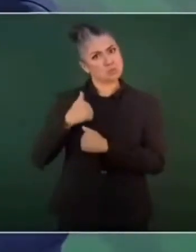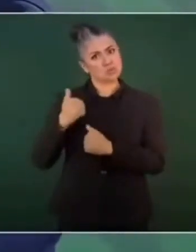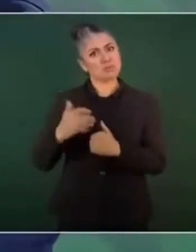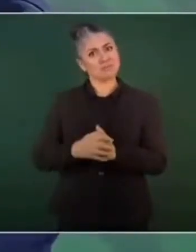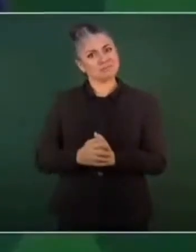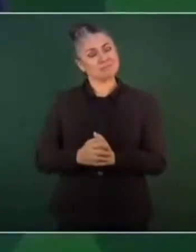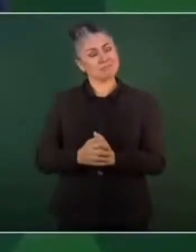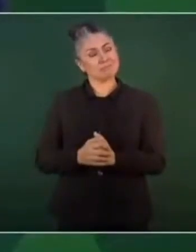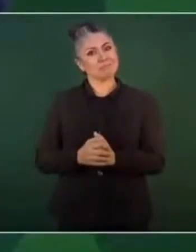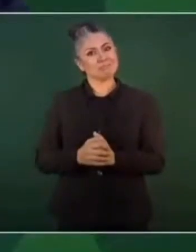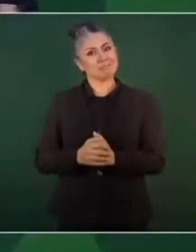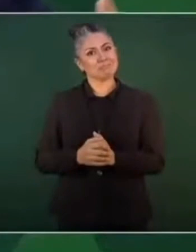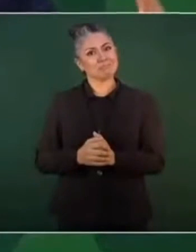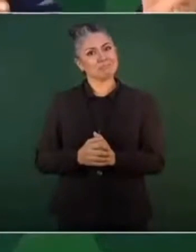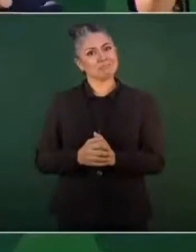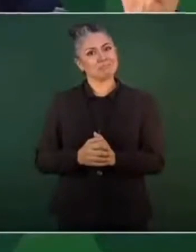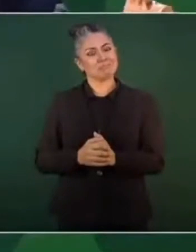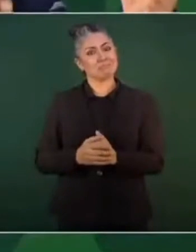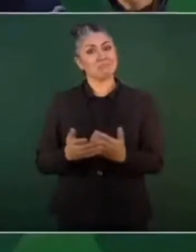de